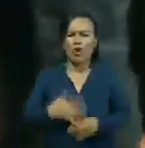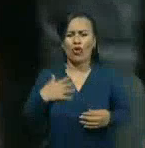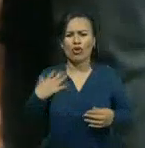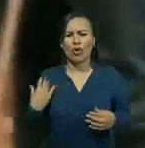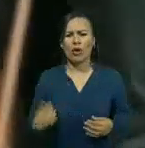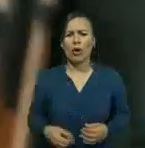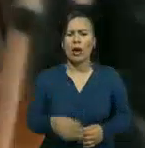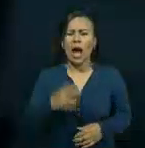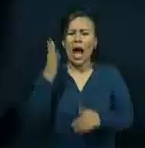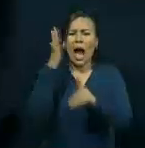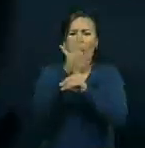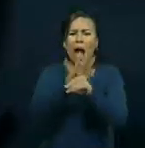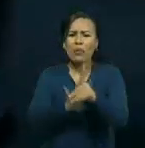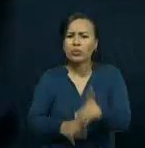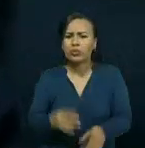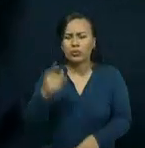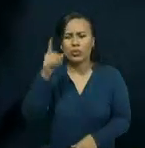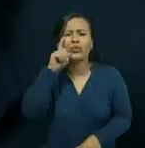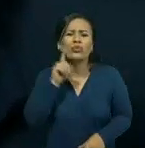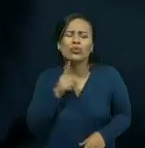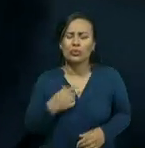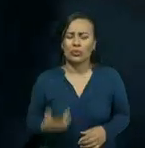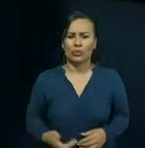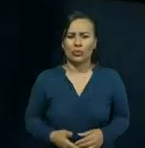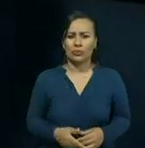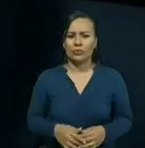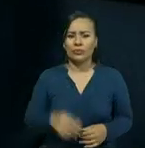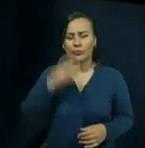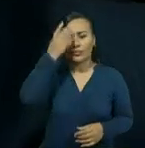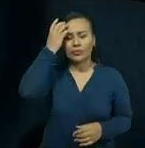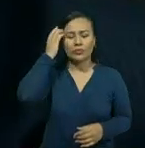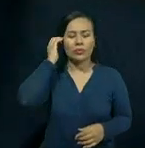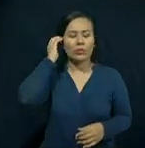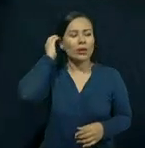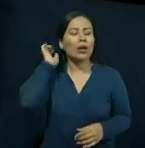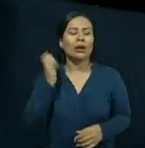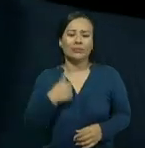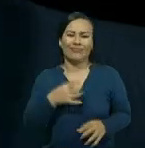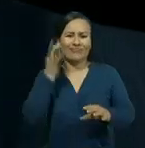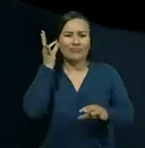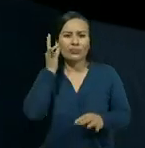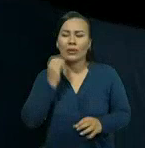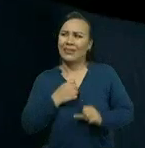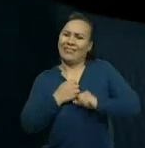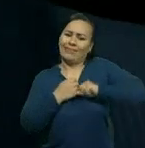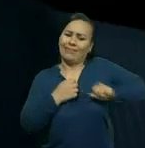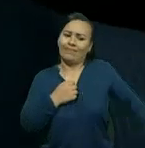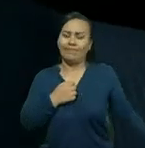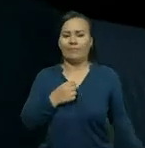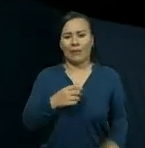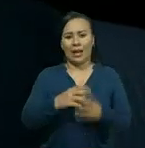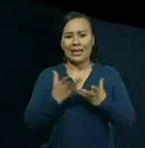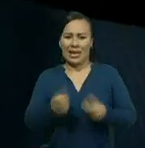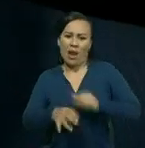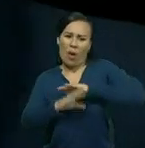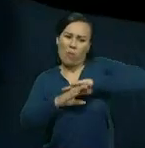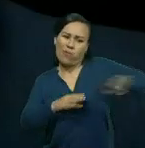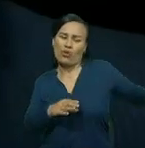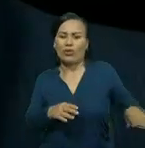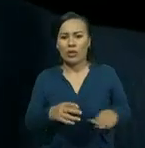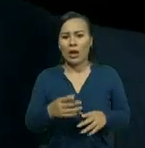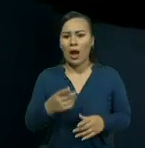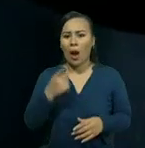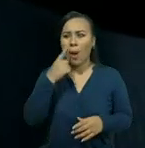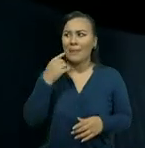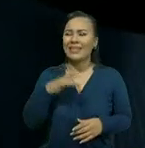su criticable abuso. Y la tercera vez se da porque este sujeto, mientras ella trataba de dormitar en el viaje, siente